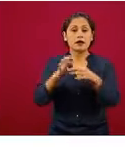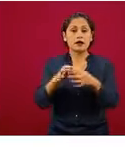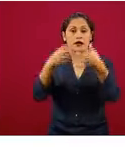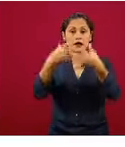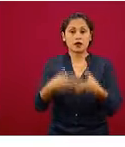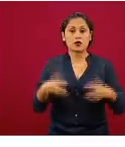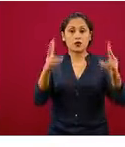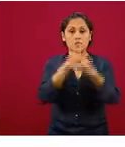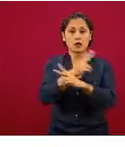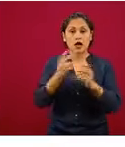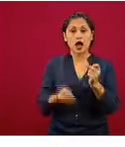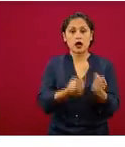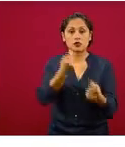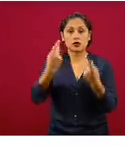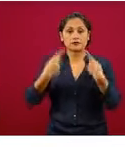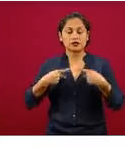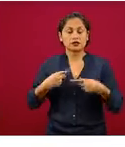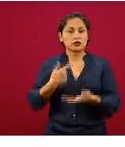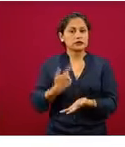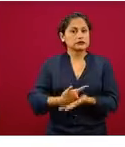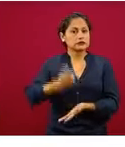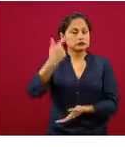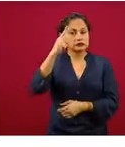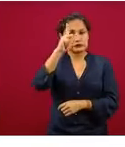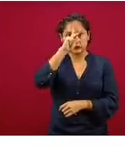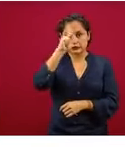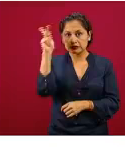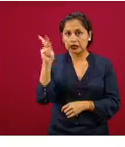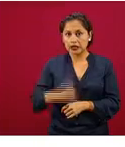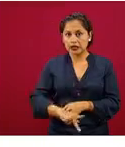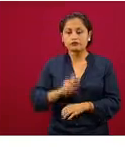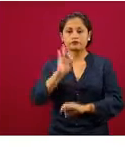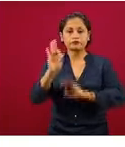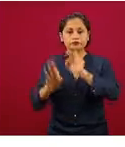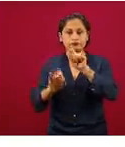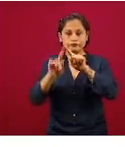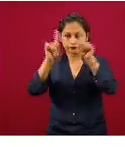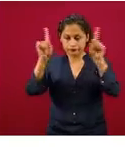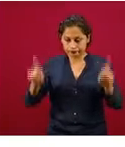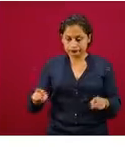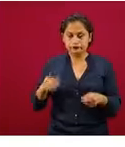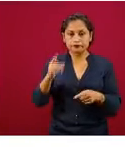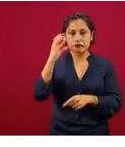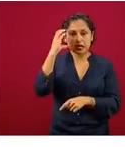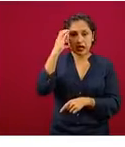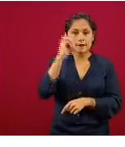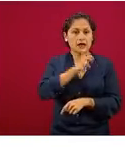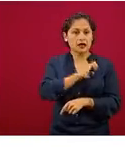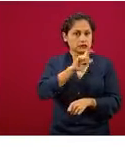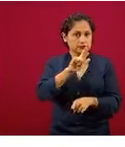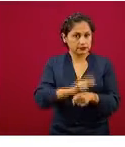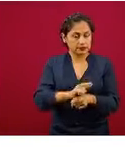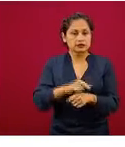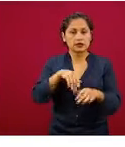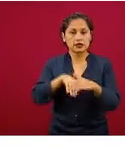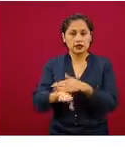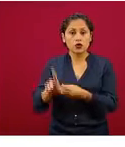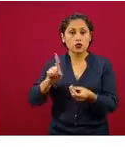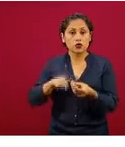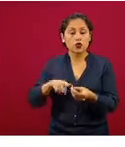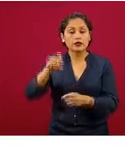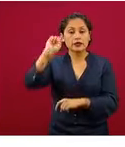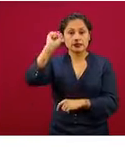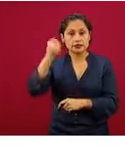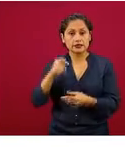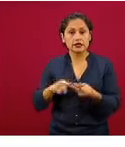destinan a los pacientes más críticos que requieren de este tipo de atención especializada. Sinaloa, Ciudad de